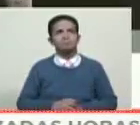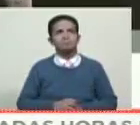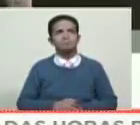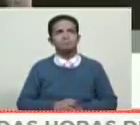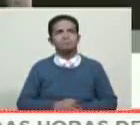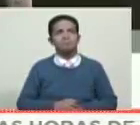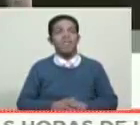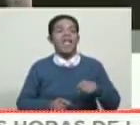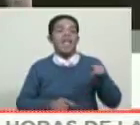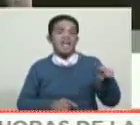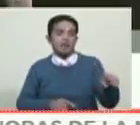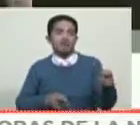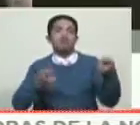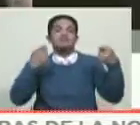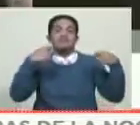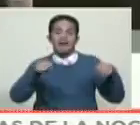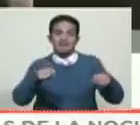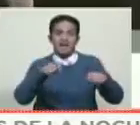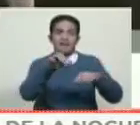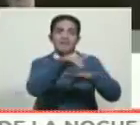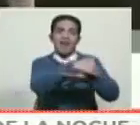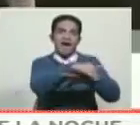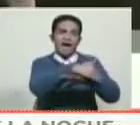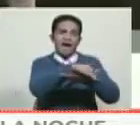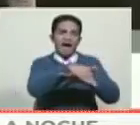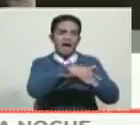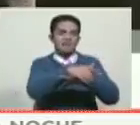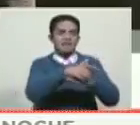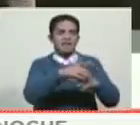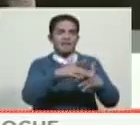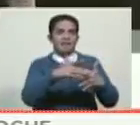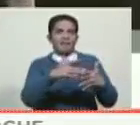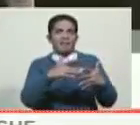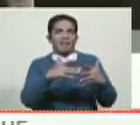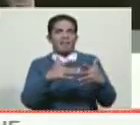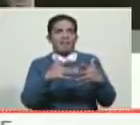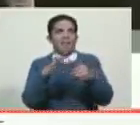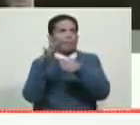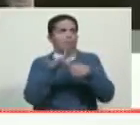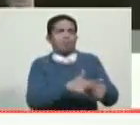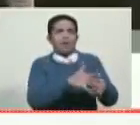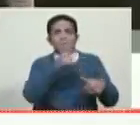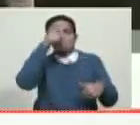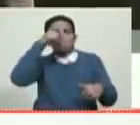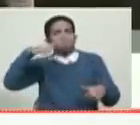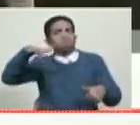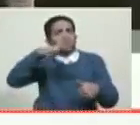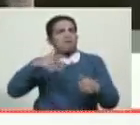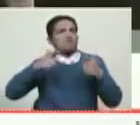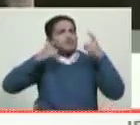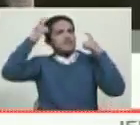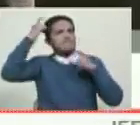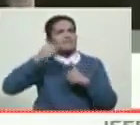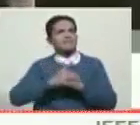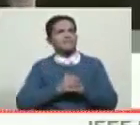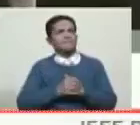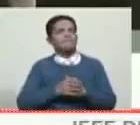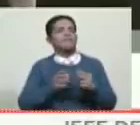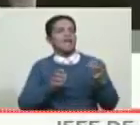que ellos intentan ir a las calles, terminan derrotados por el pueblo chavista. Se fueron a la